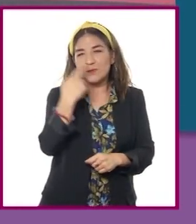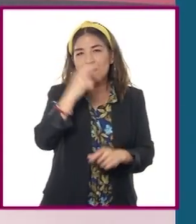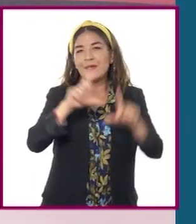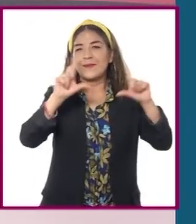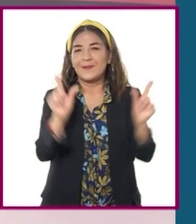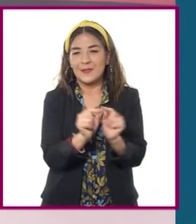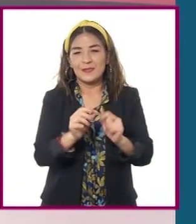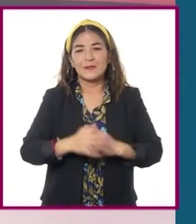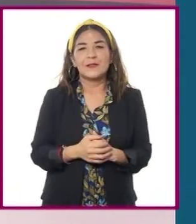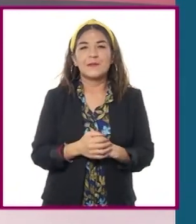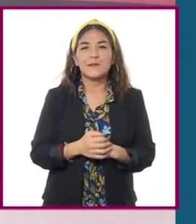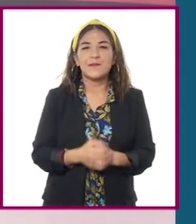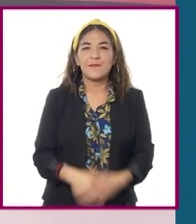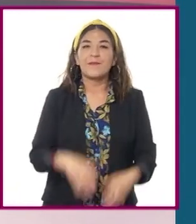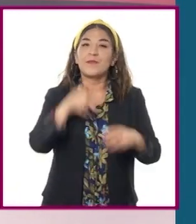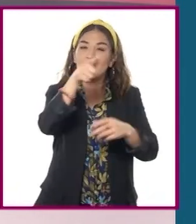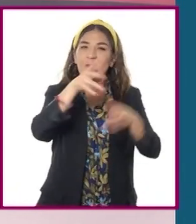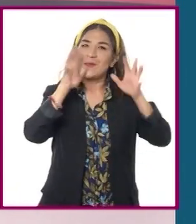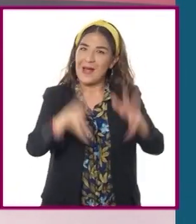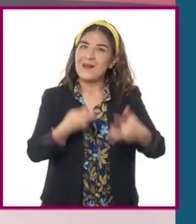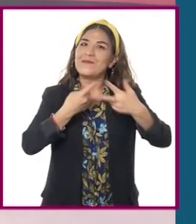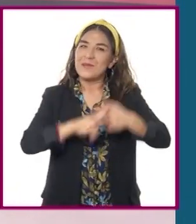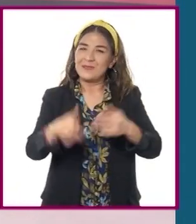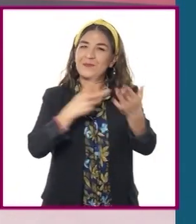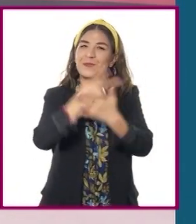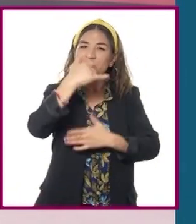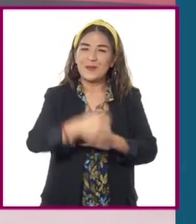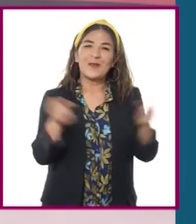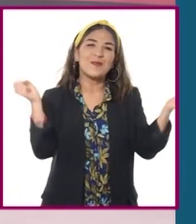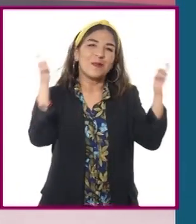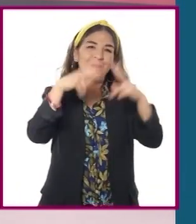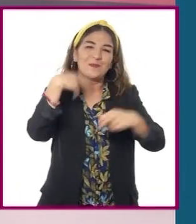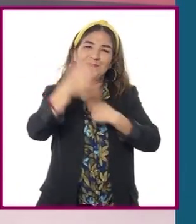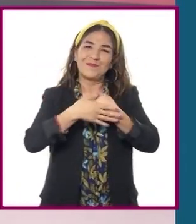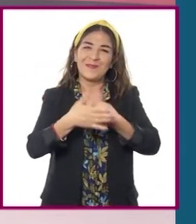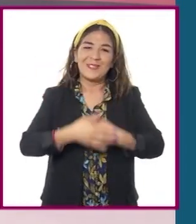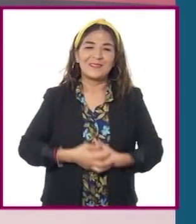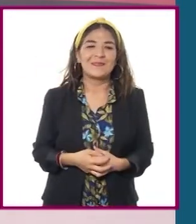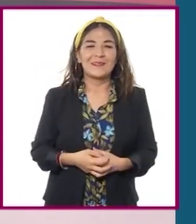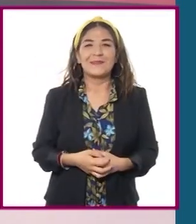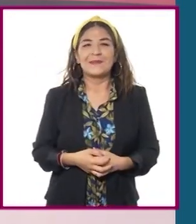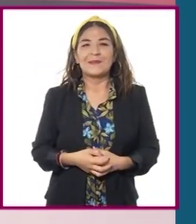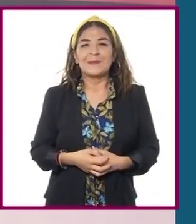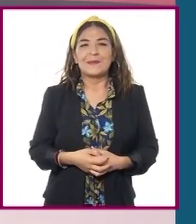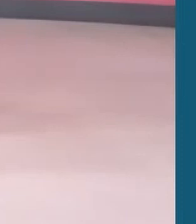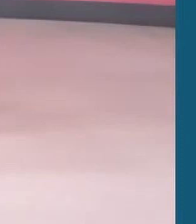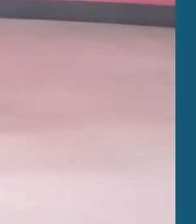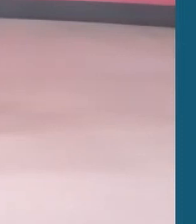evaluación. Arranquen su proyecto. Nos vemos en la próxima.